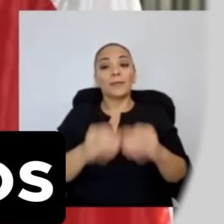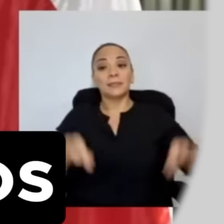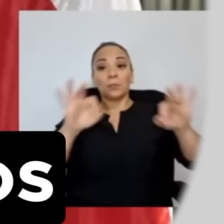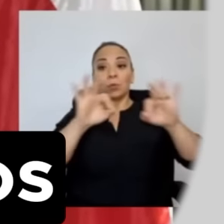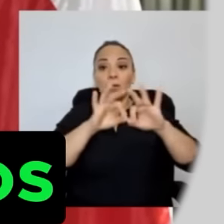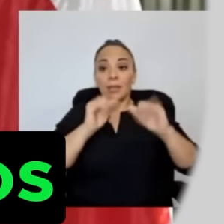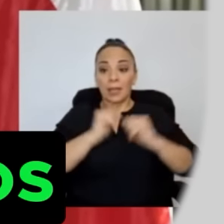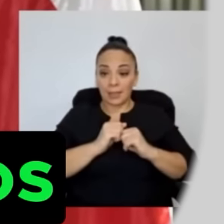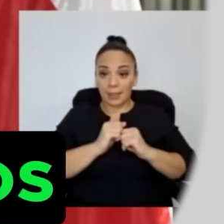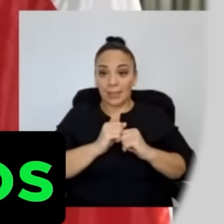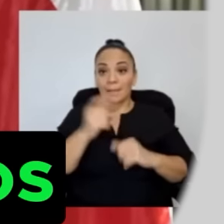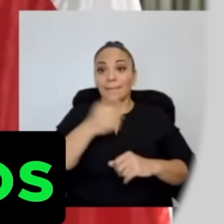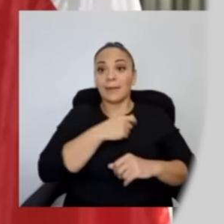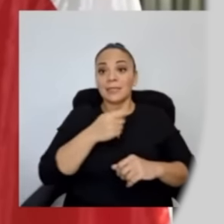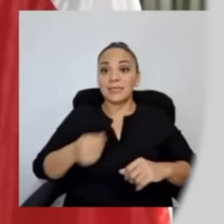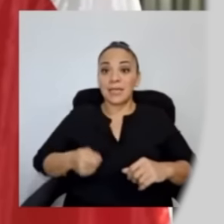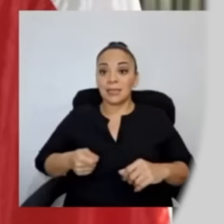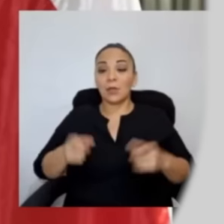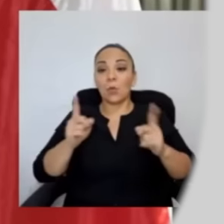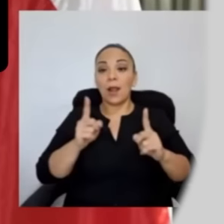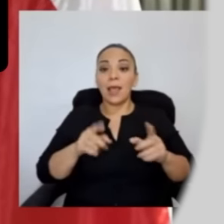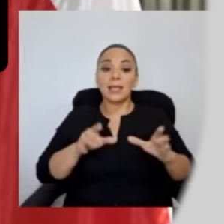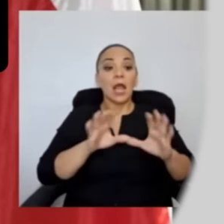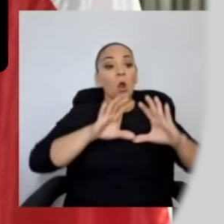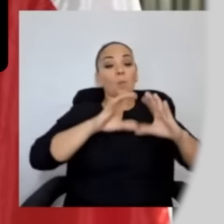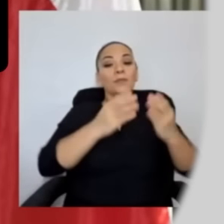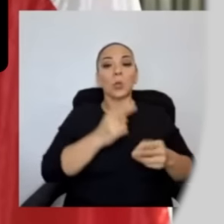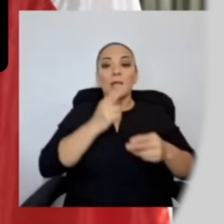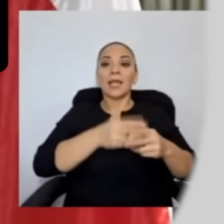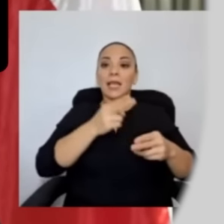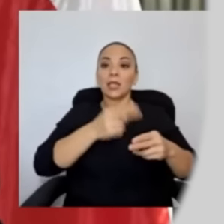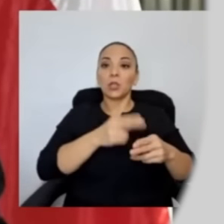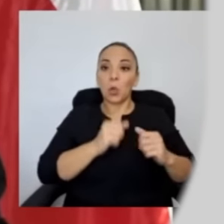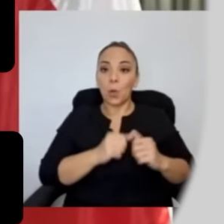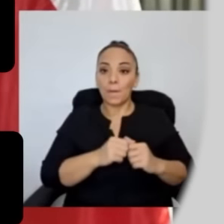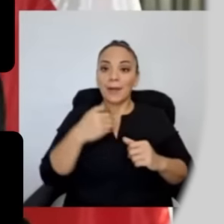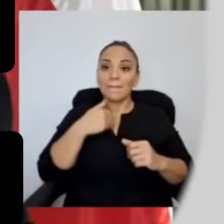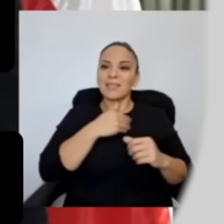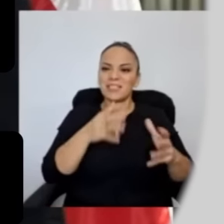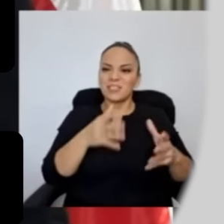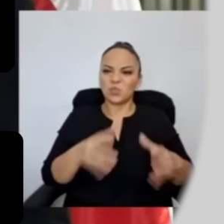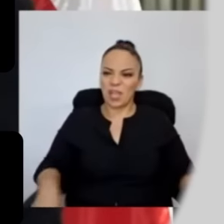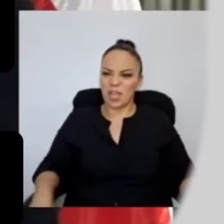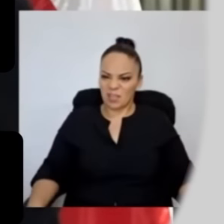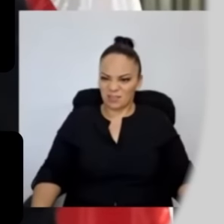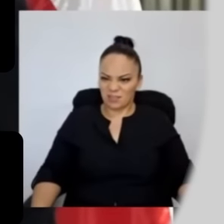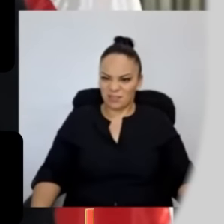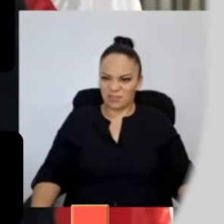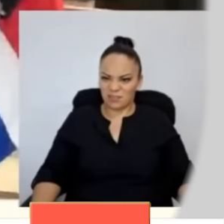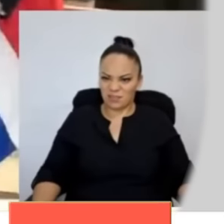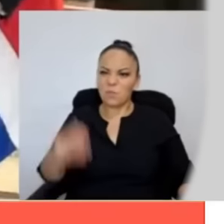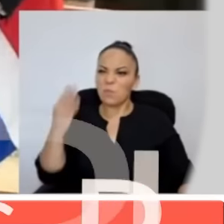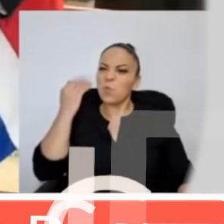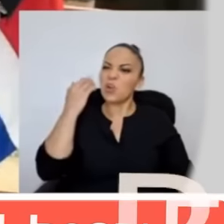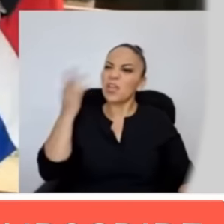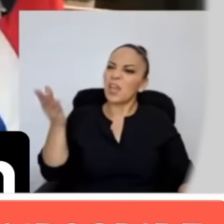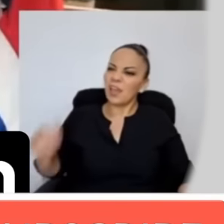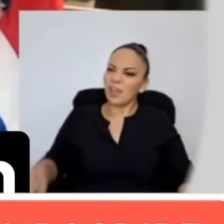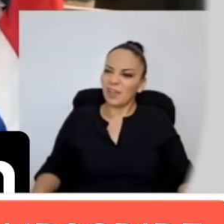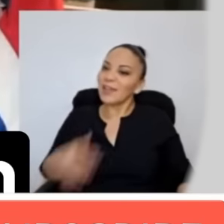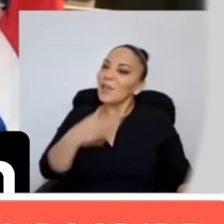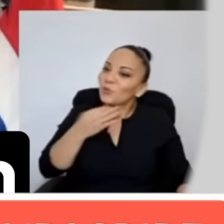la comisión de nombramientos. Y yo, ay, mira qué interesante. ¿Por qué será, canciller? Mucho gusto